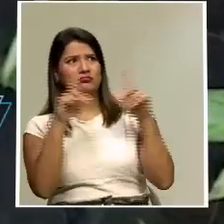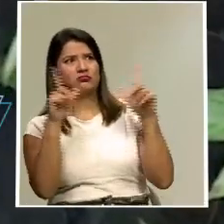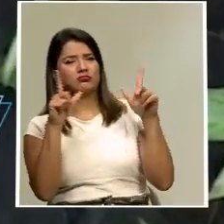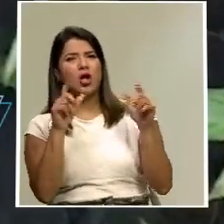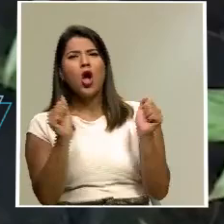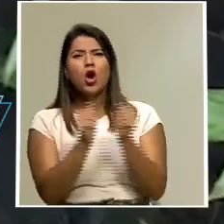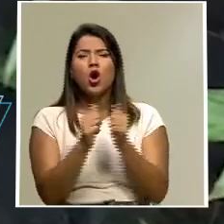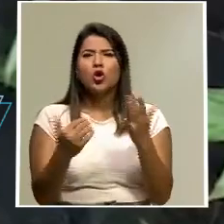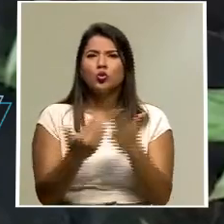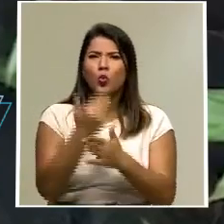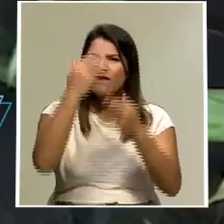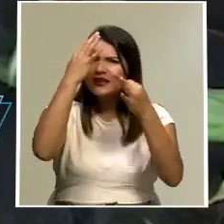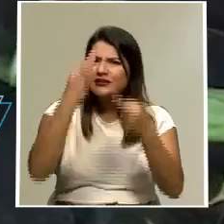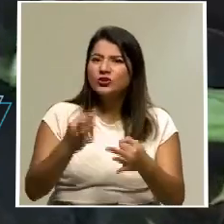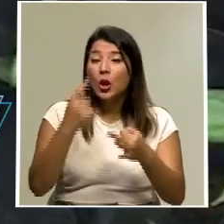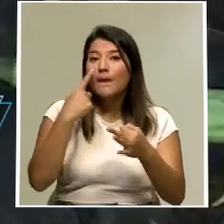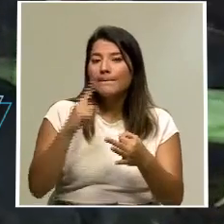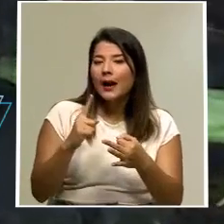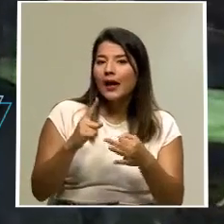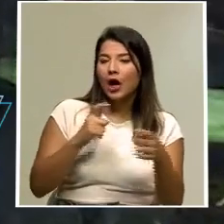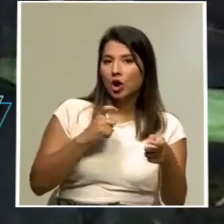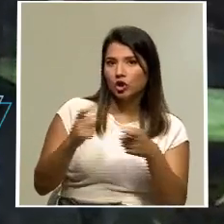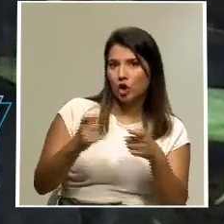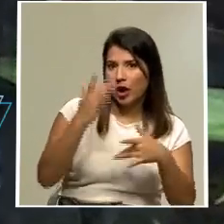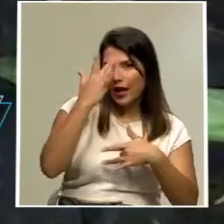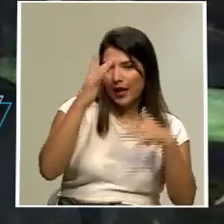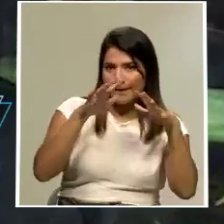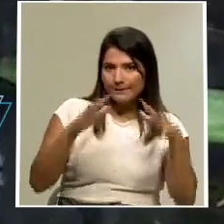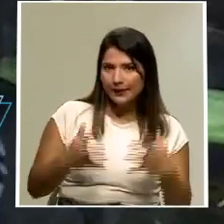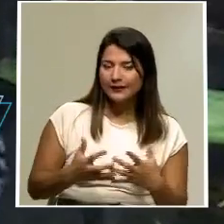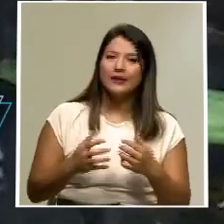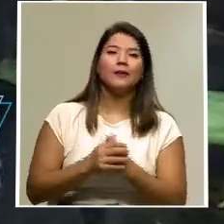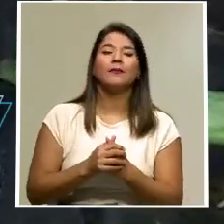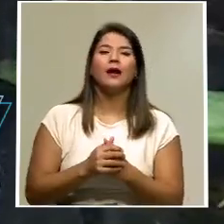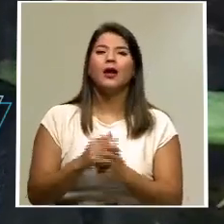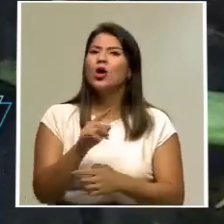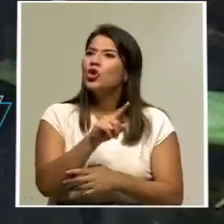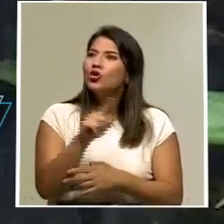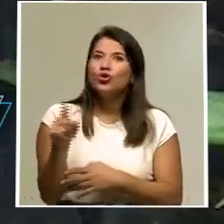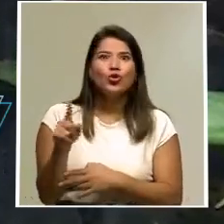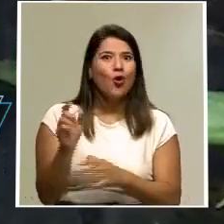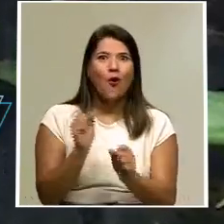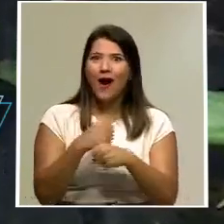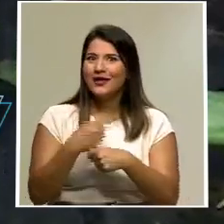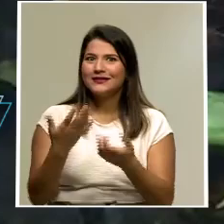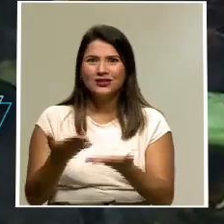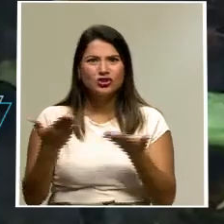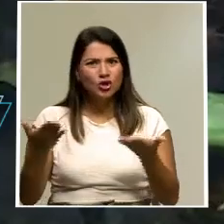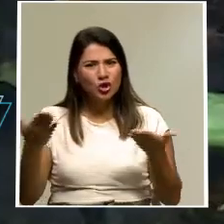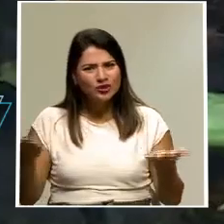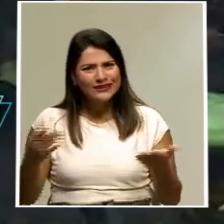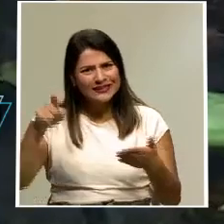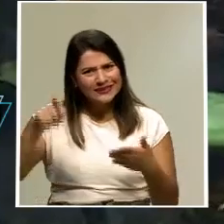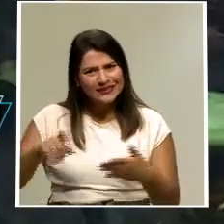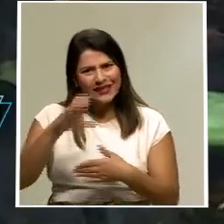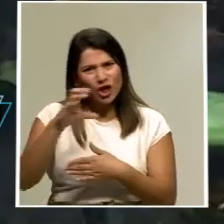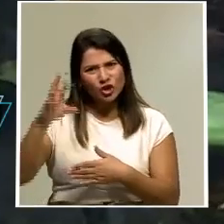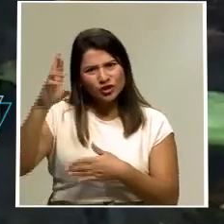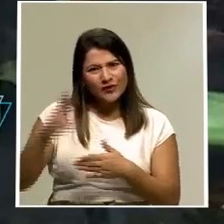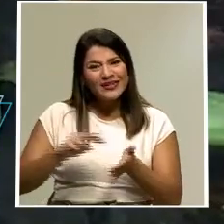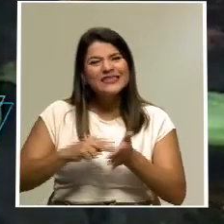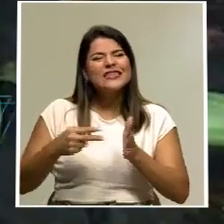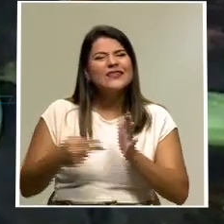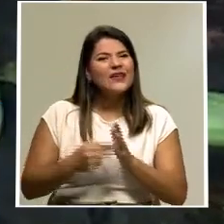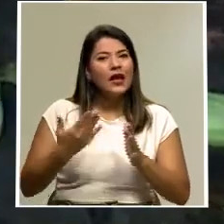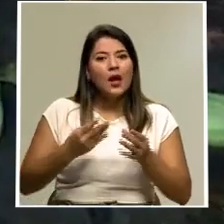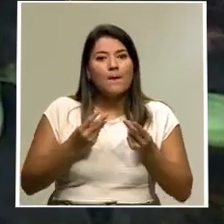disposiciones que toma para enfrentar la pandemia. Lejos de acercarse a lo que realmente necesita el país, que es subir los niveles de